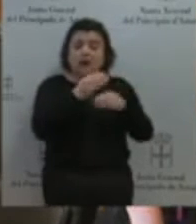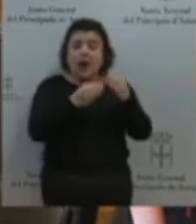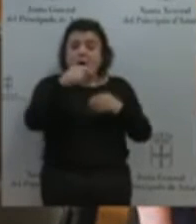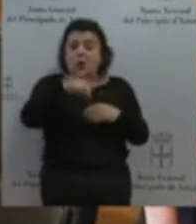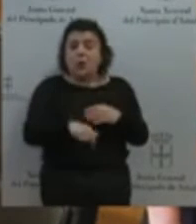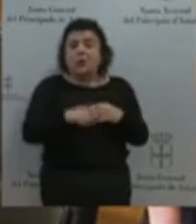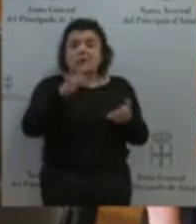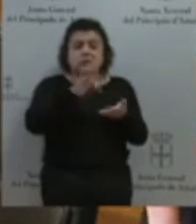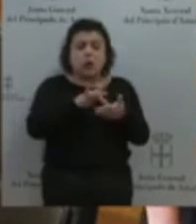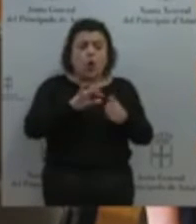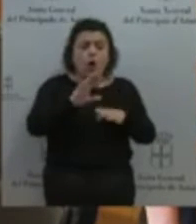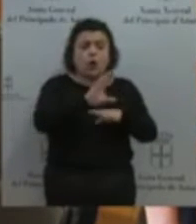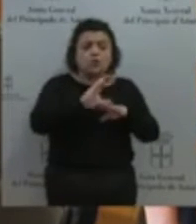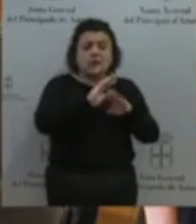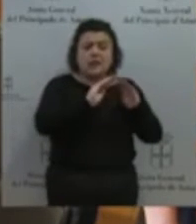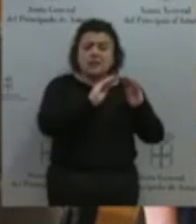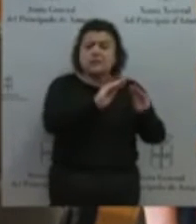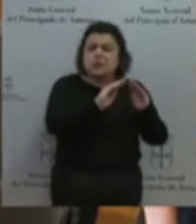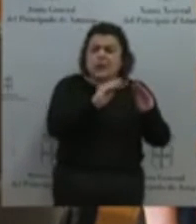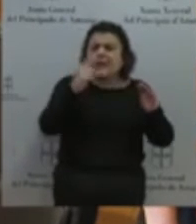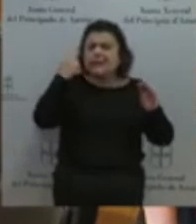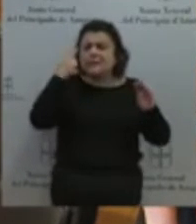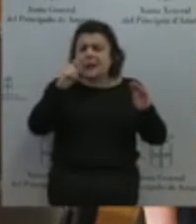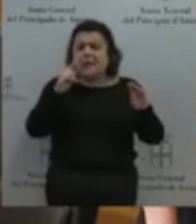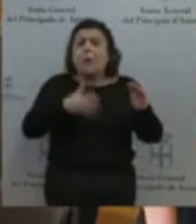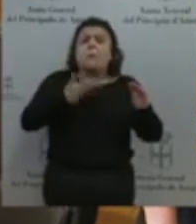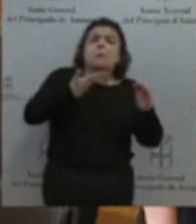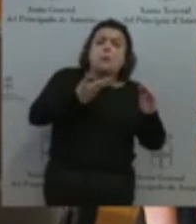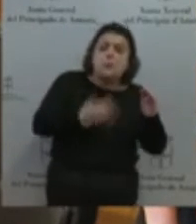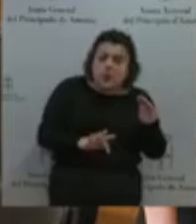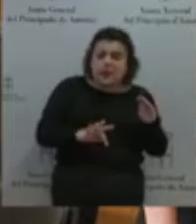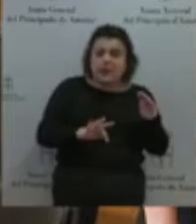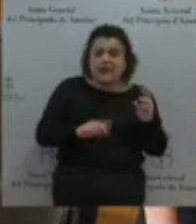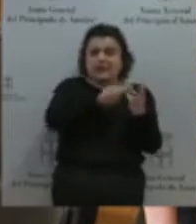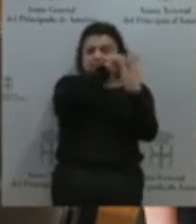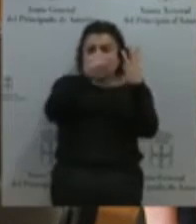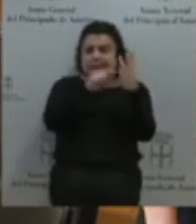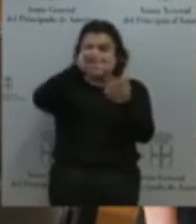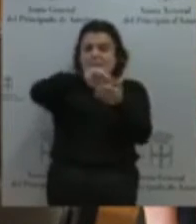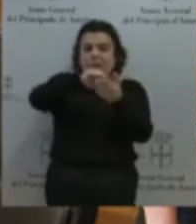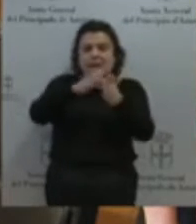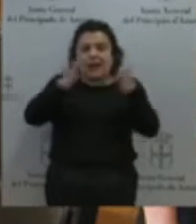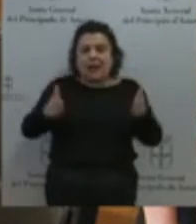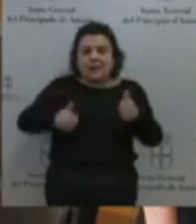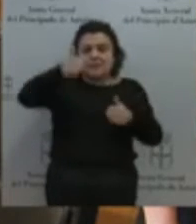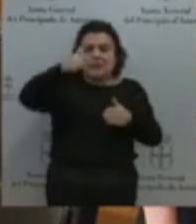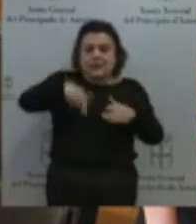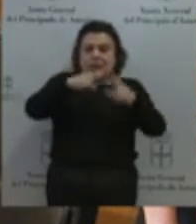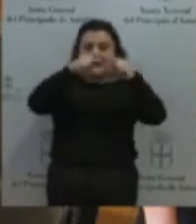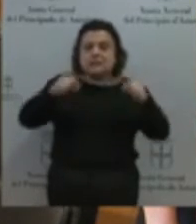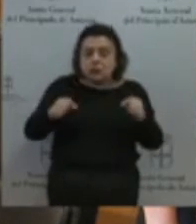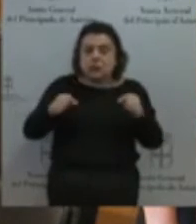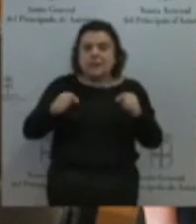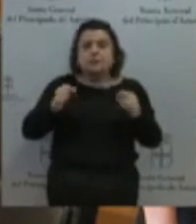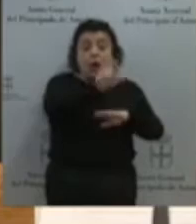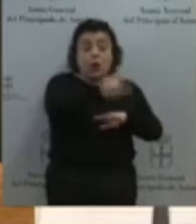la posibilidad de que al menos las 3 mayores poblaciones de Asturias certifiquen las huellas hídrica y de carbono generadas por el turismo.